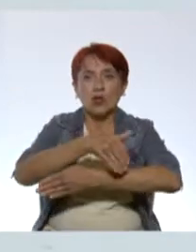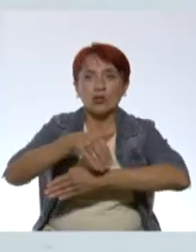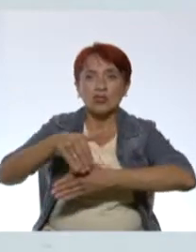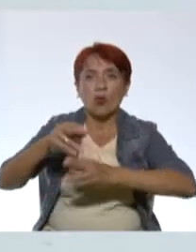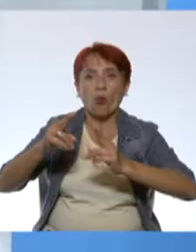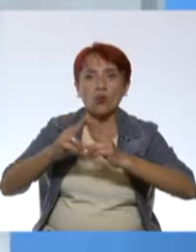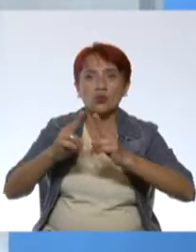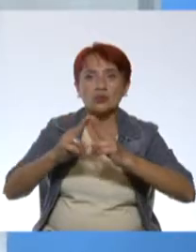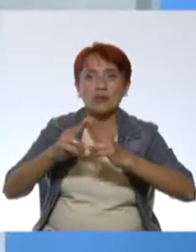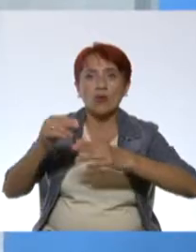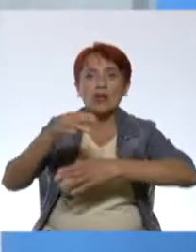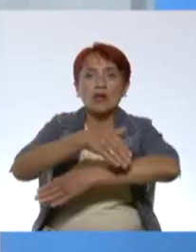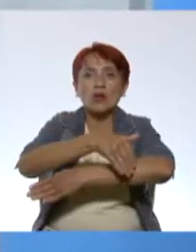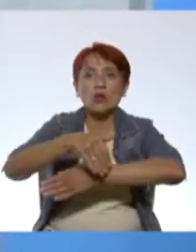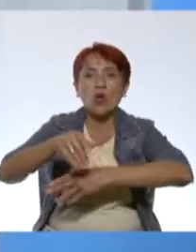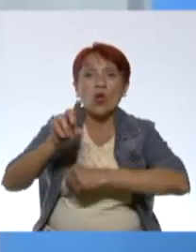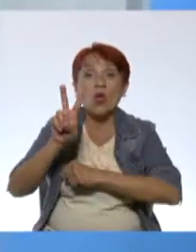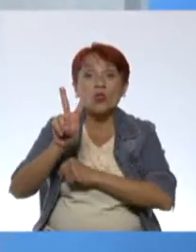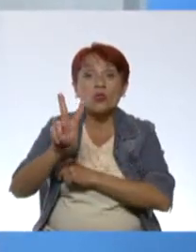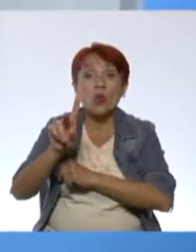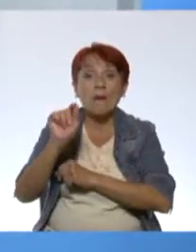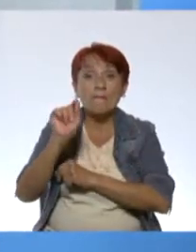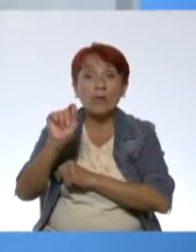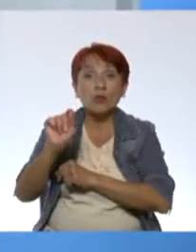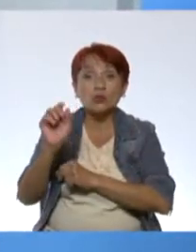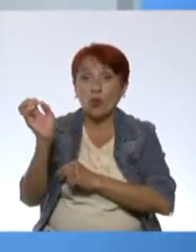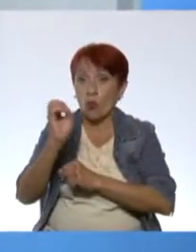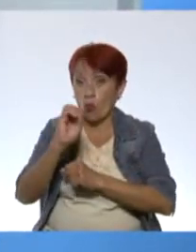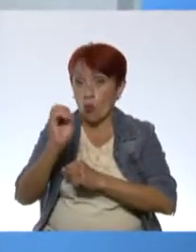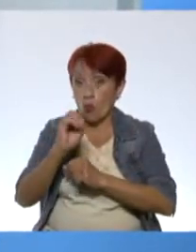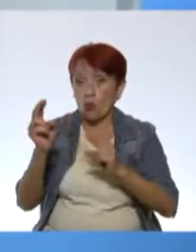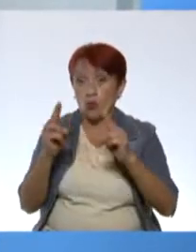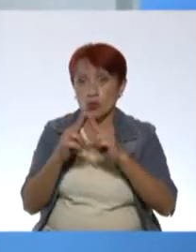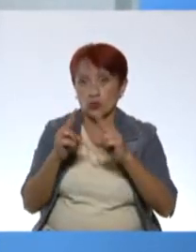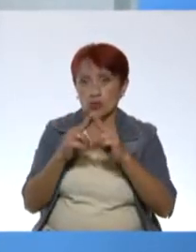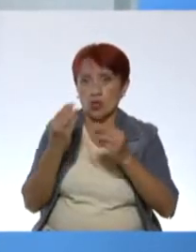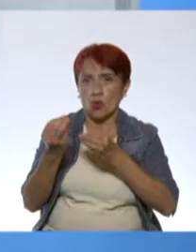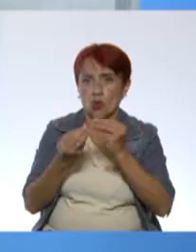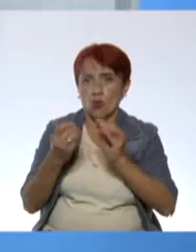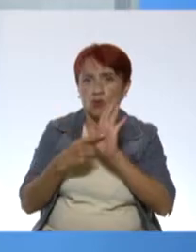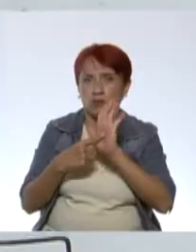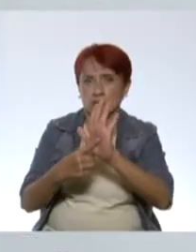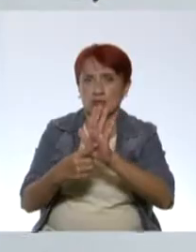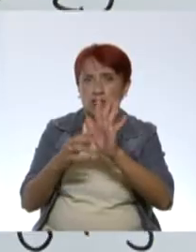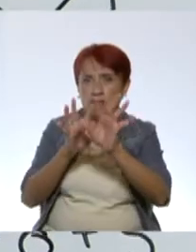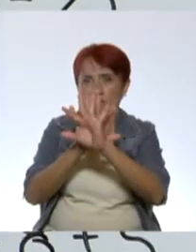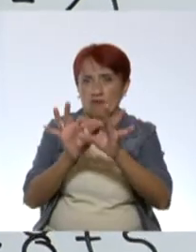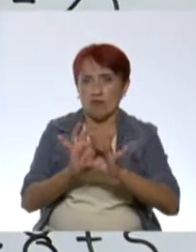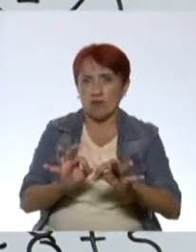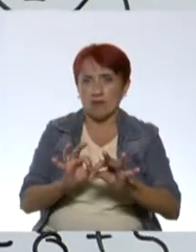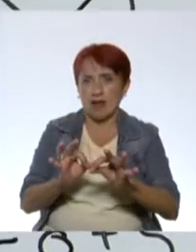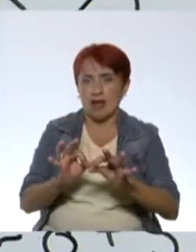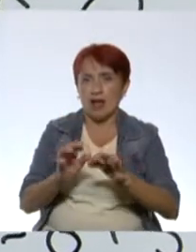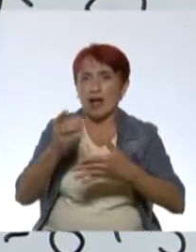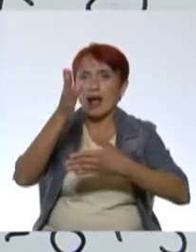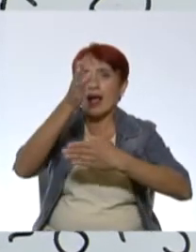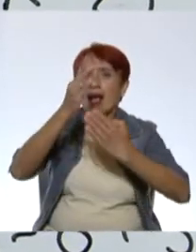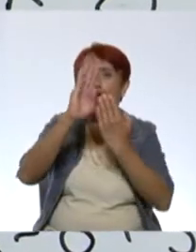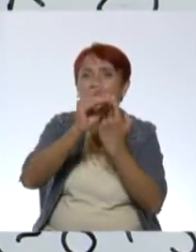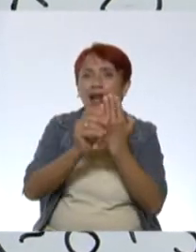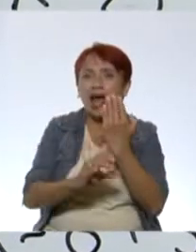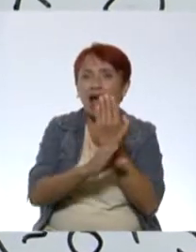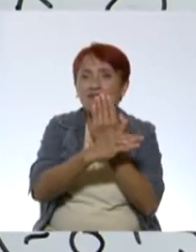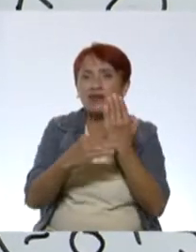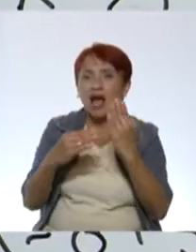cuando solo conocemos de la recta dos puntos de ella o conocemos cómo se presenta de manera